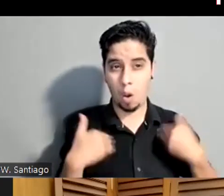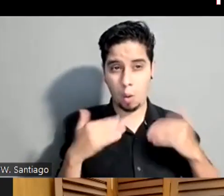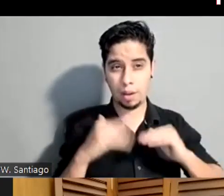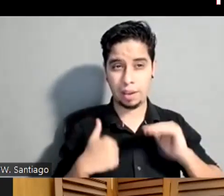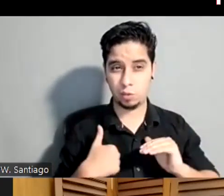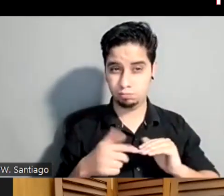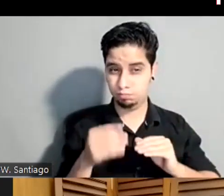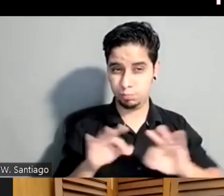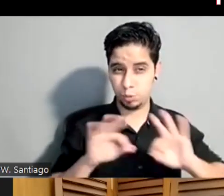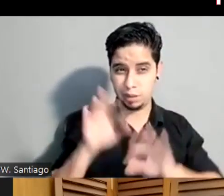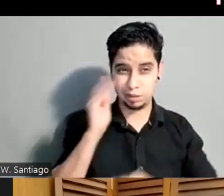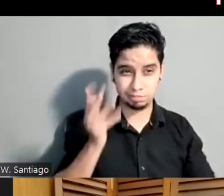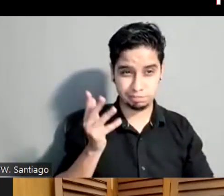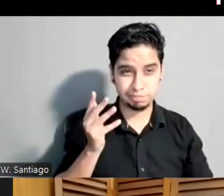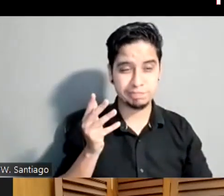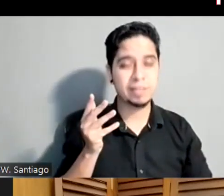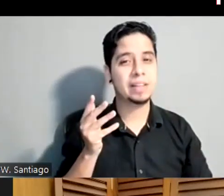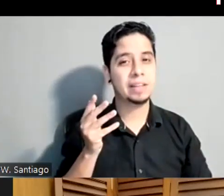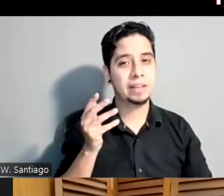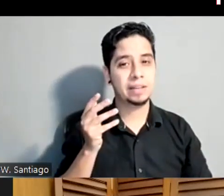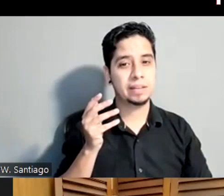parte. Y es...